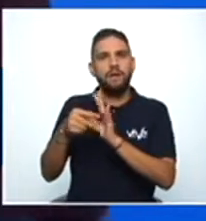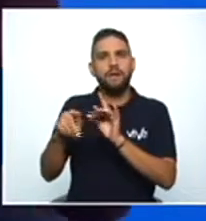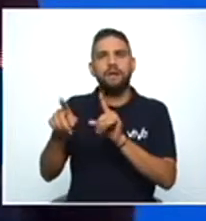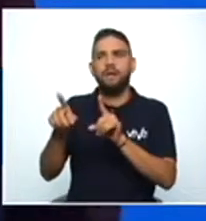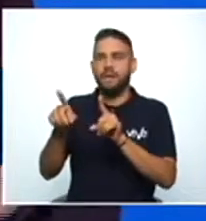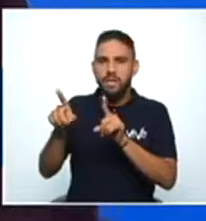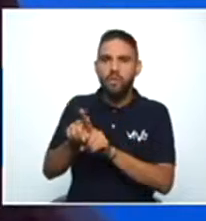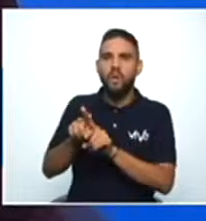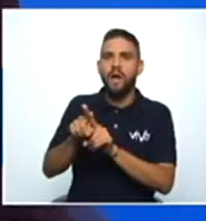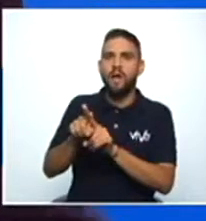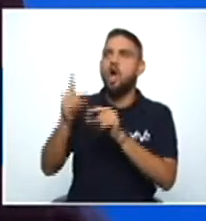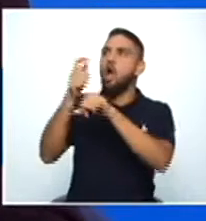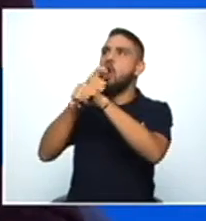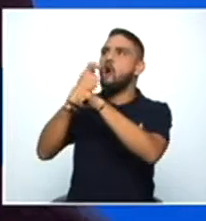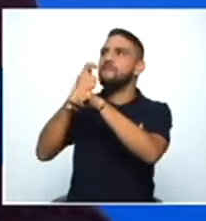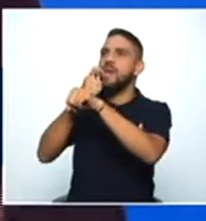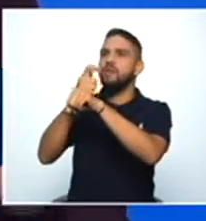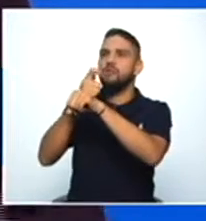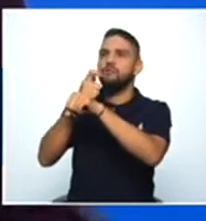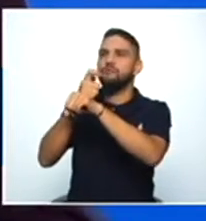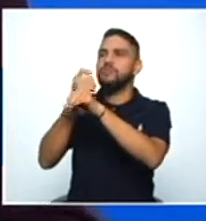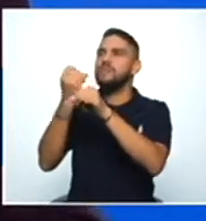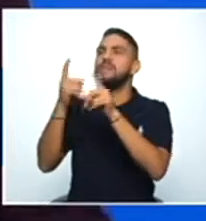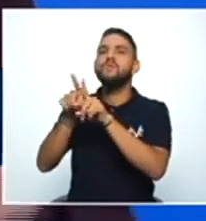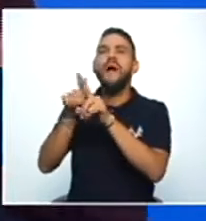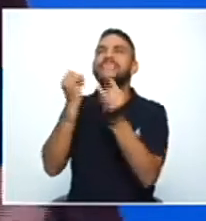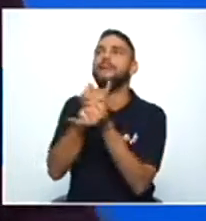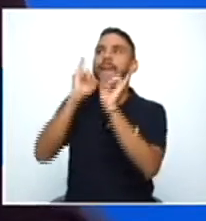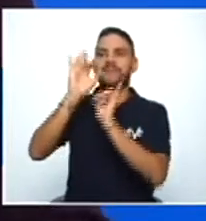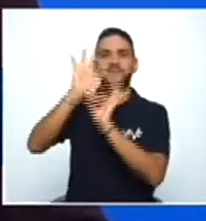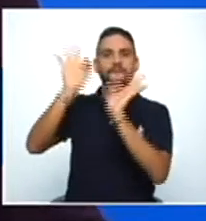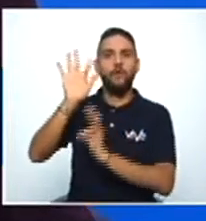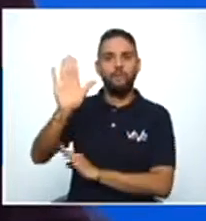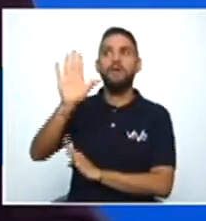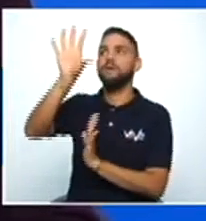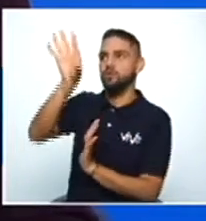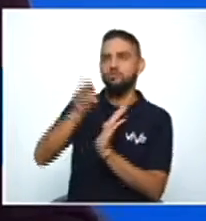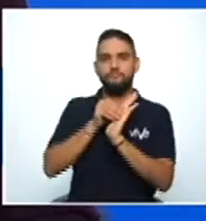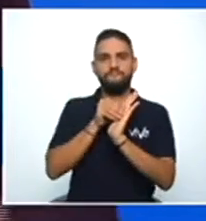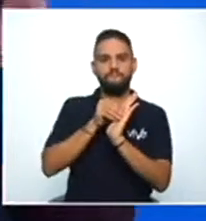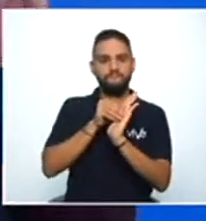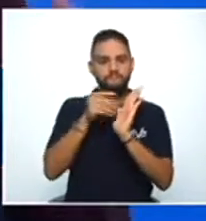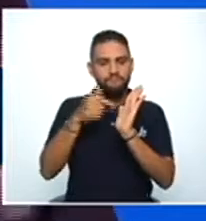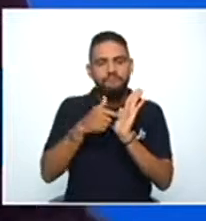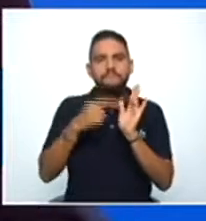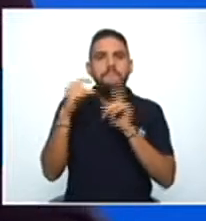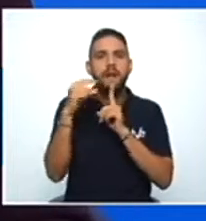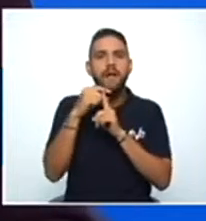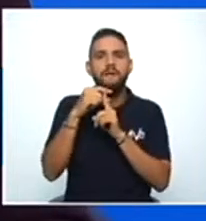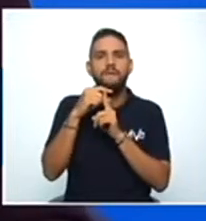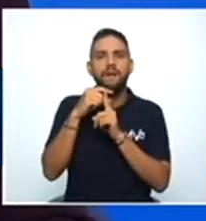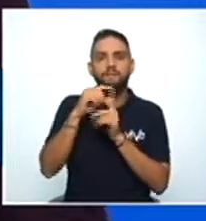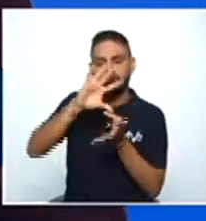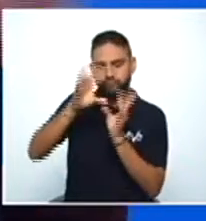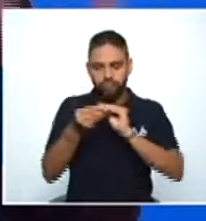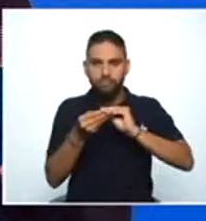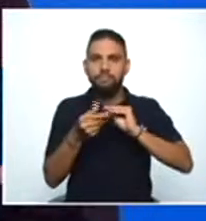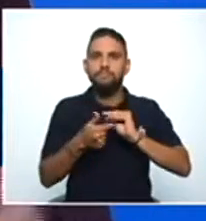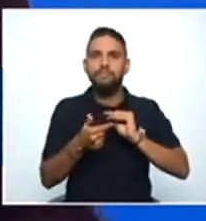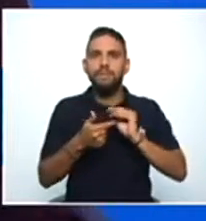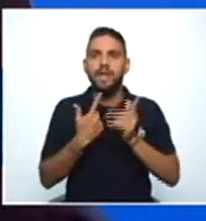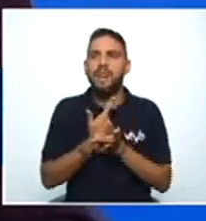entonces ahora cómo definir soberanía la soberanía va asociada precisamente a lo que es esa noción fundamental de